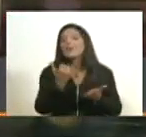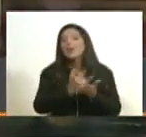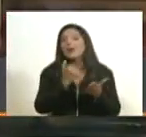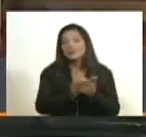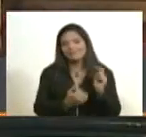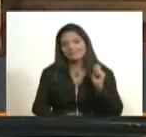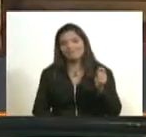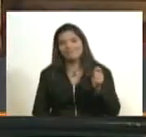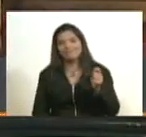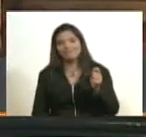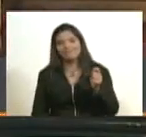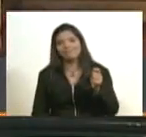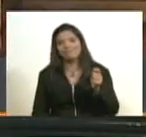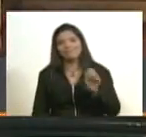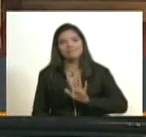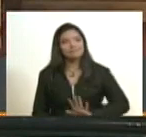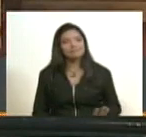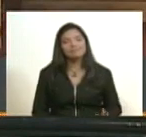manos.